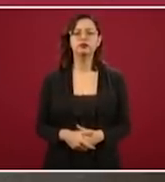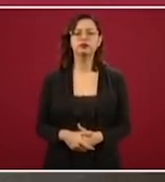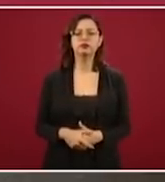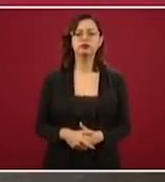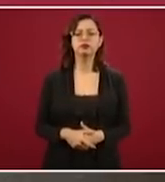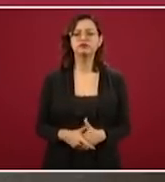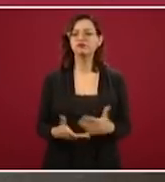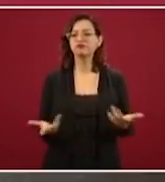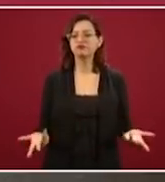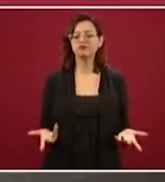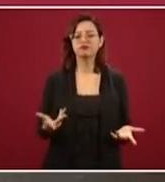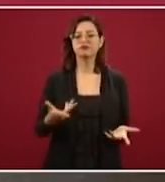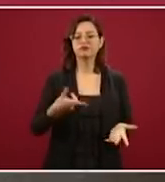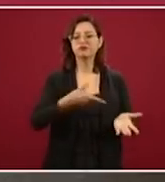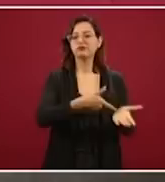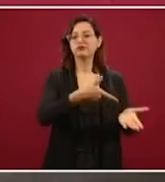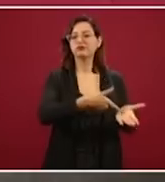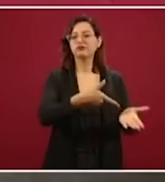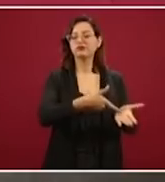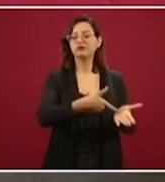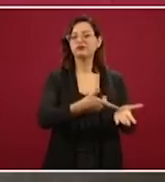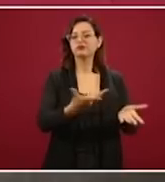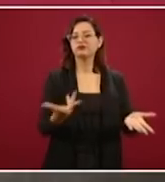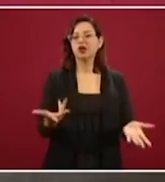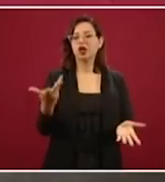de esto no hay teoría.